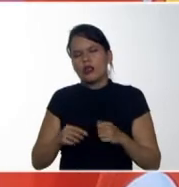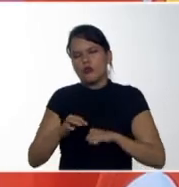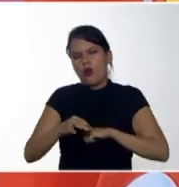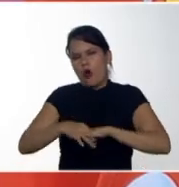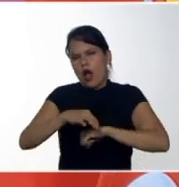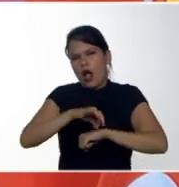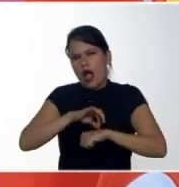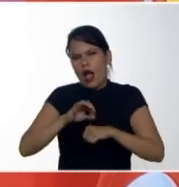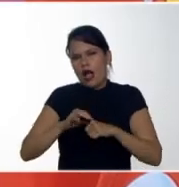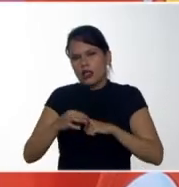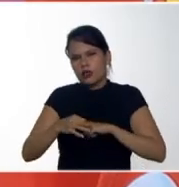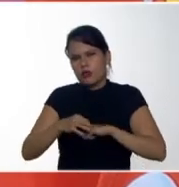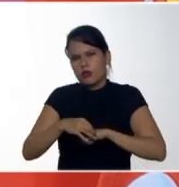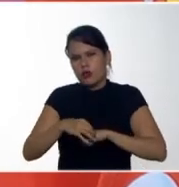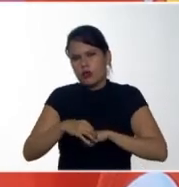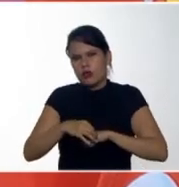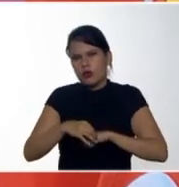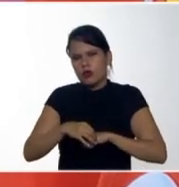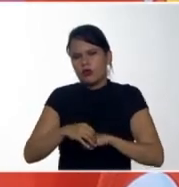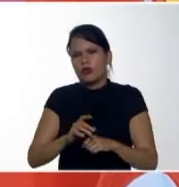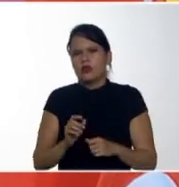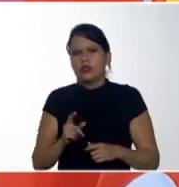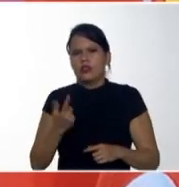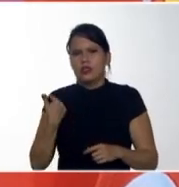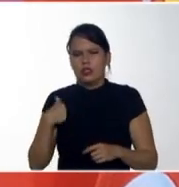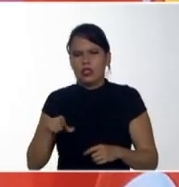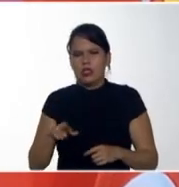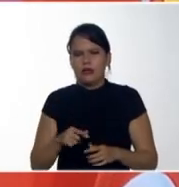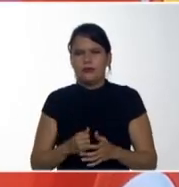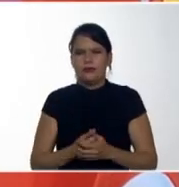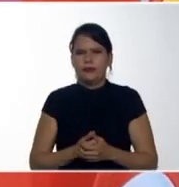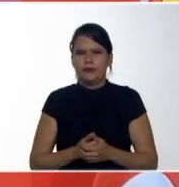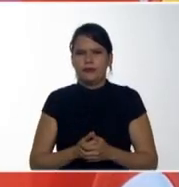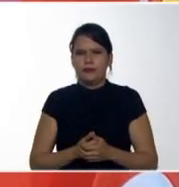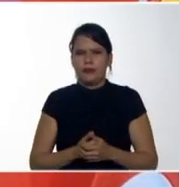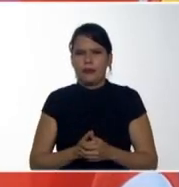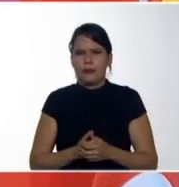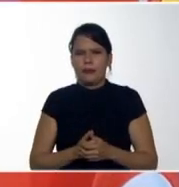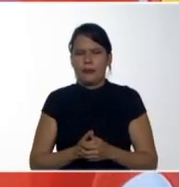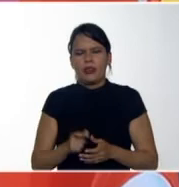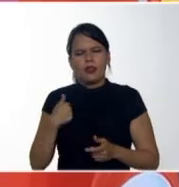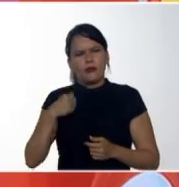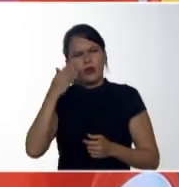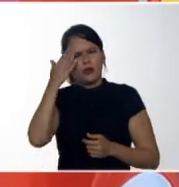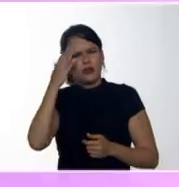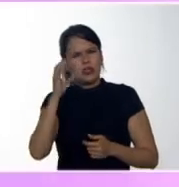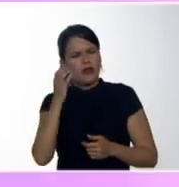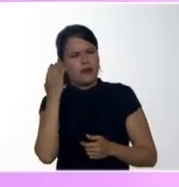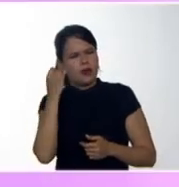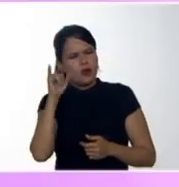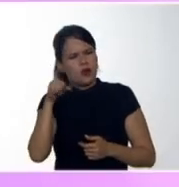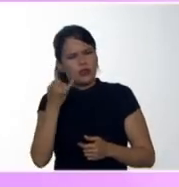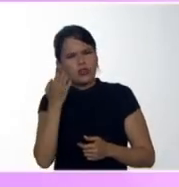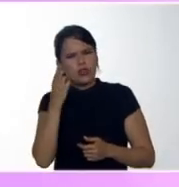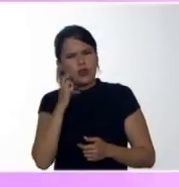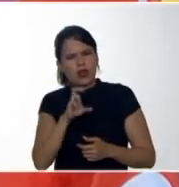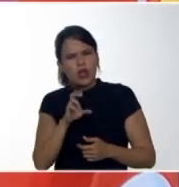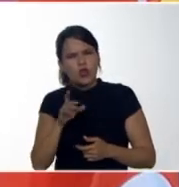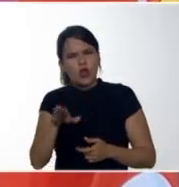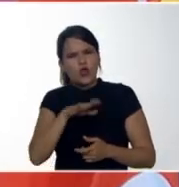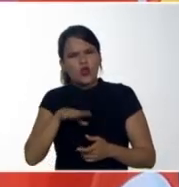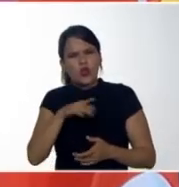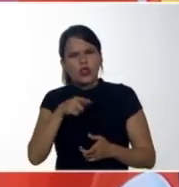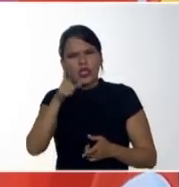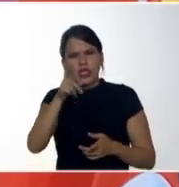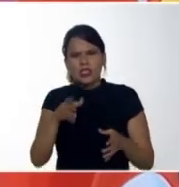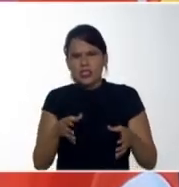de oxígeno e hidrógeno. Pero, ¿sabe, José Leonardo, dónde está presente ese